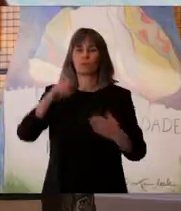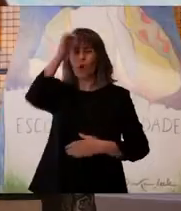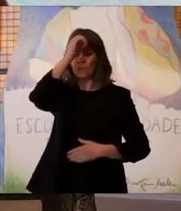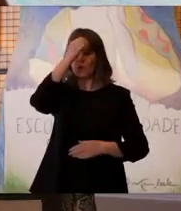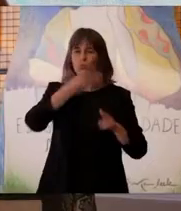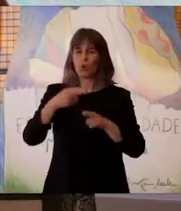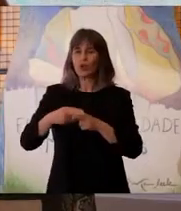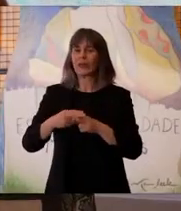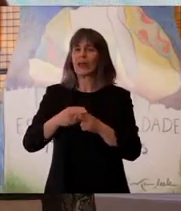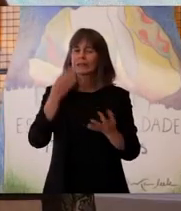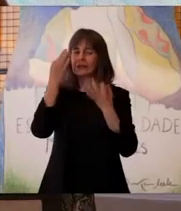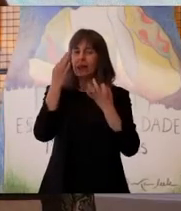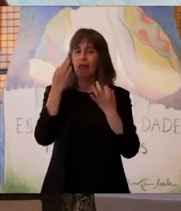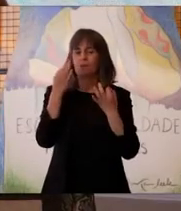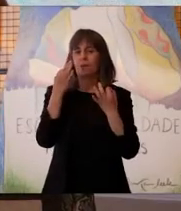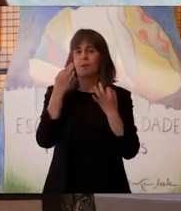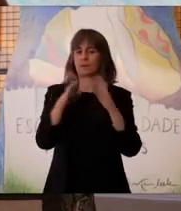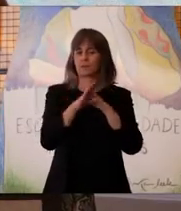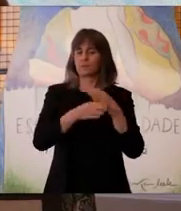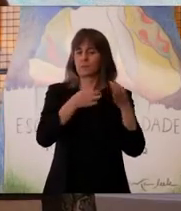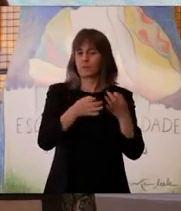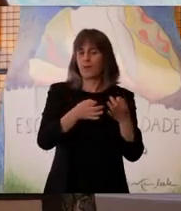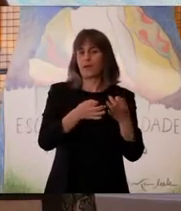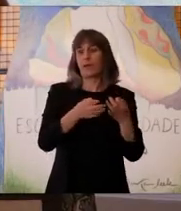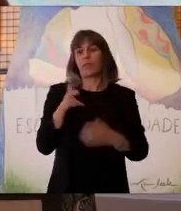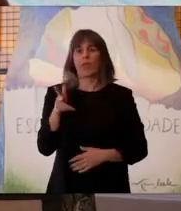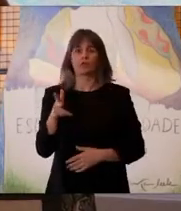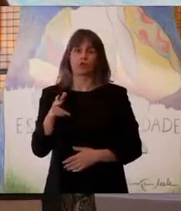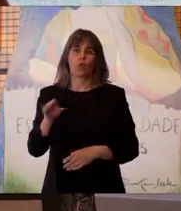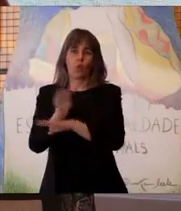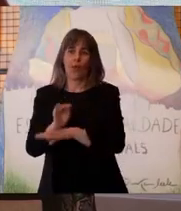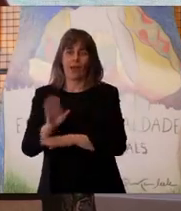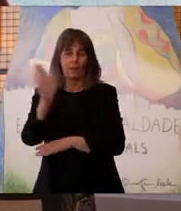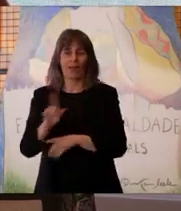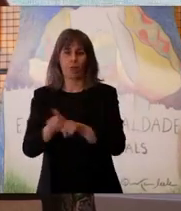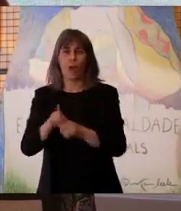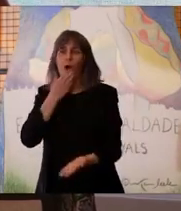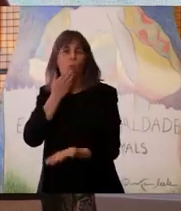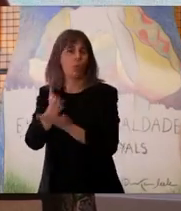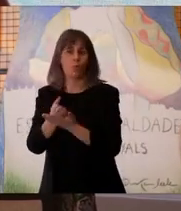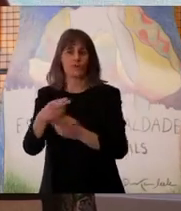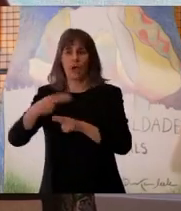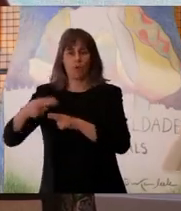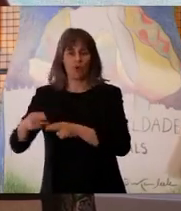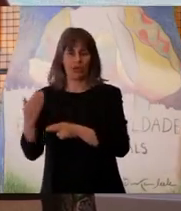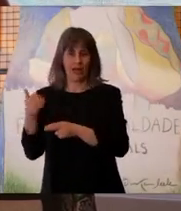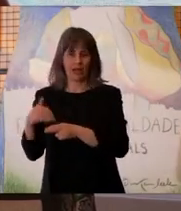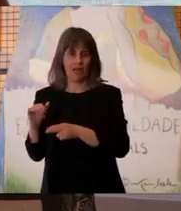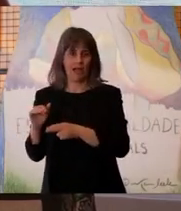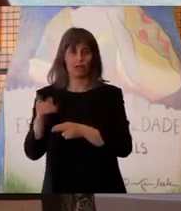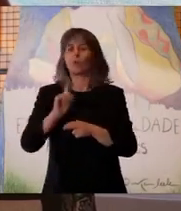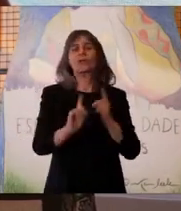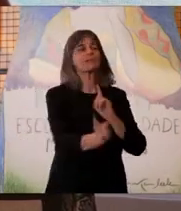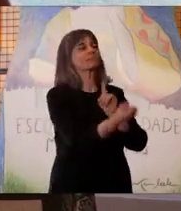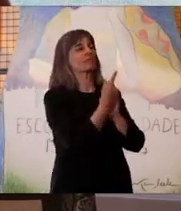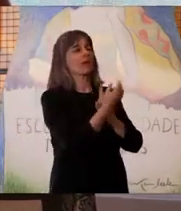propuestas políticas muy determinadas y lo del derecho al cuidado ya es una propuesta política que te vengan y te lo cuenten es que ya es una propuesta política